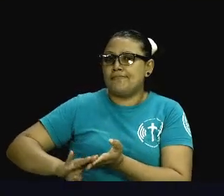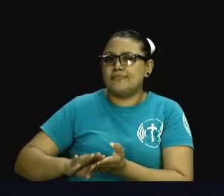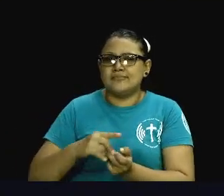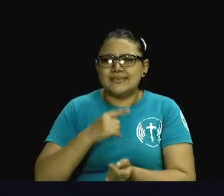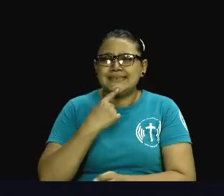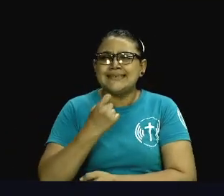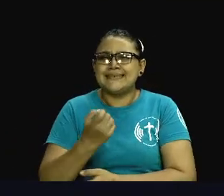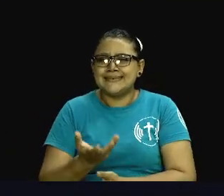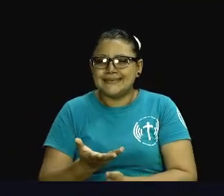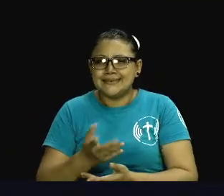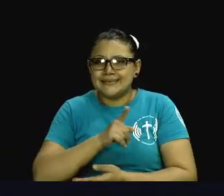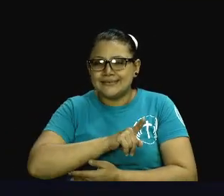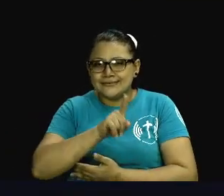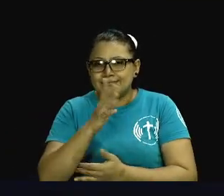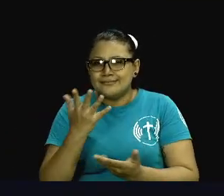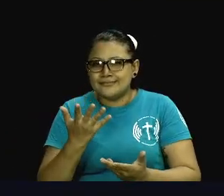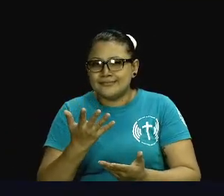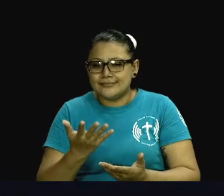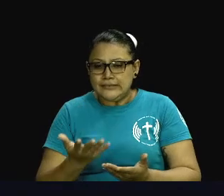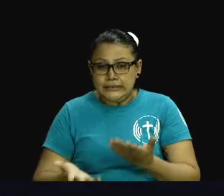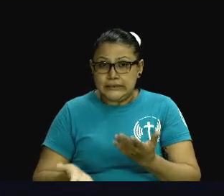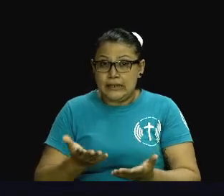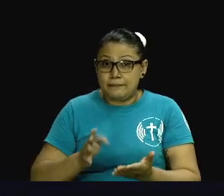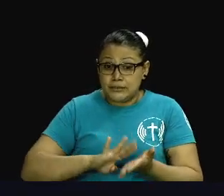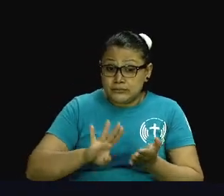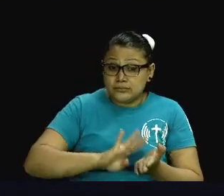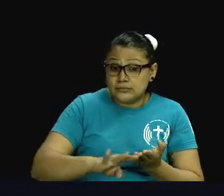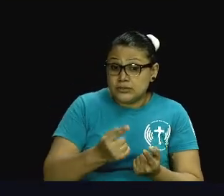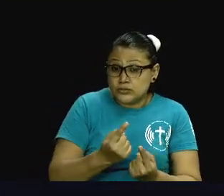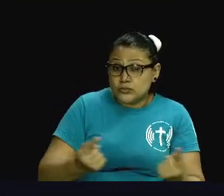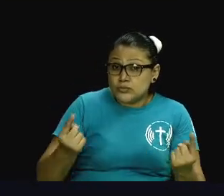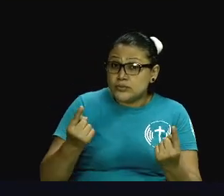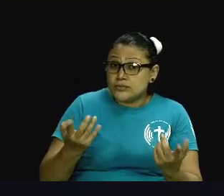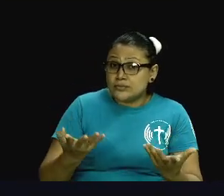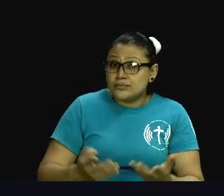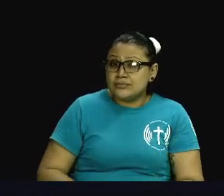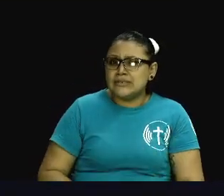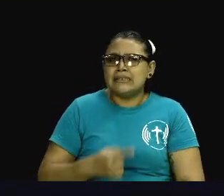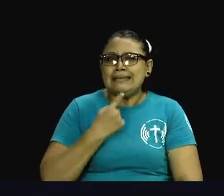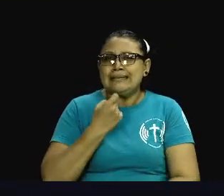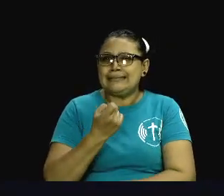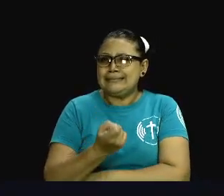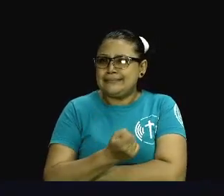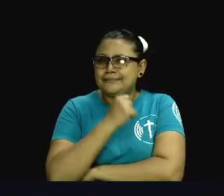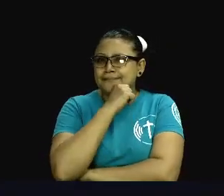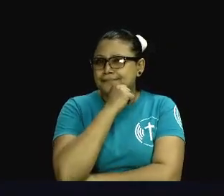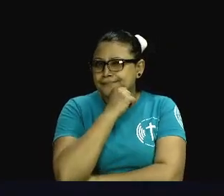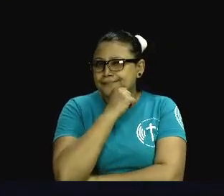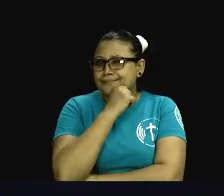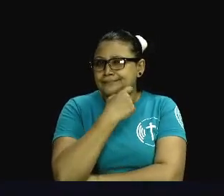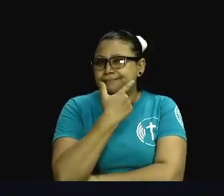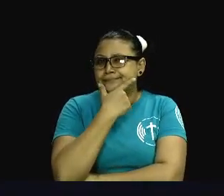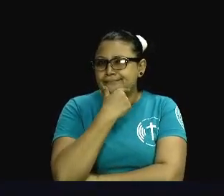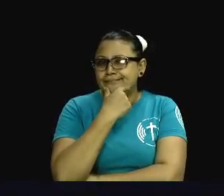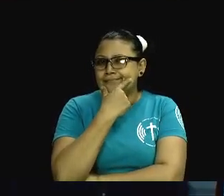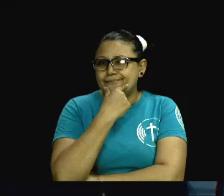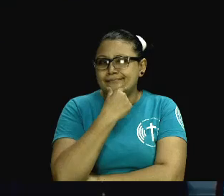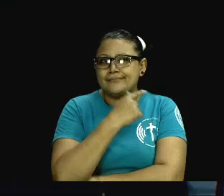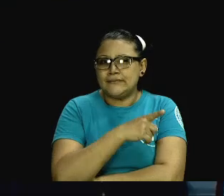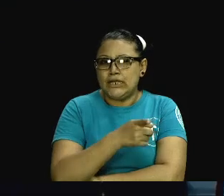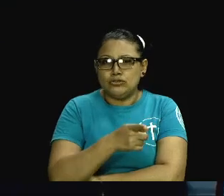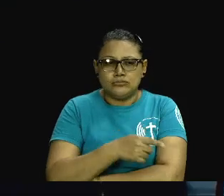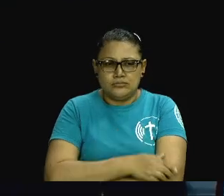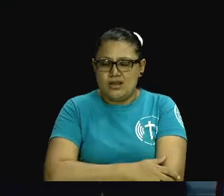los que te ayudaron a pagar tus recibos quien estudios o ya no ha venido en mi hijo ve que mal